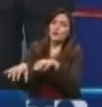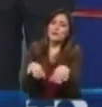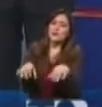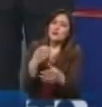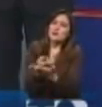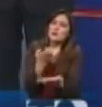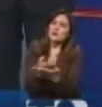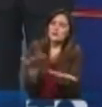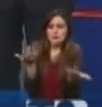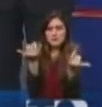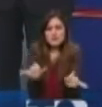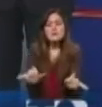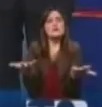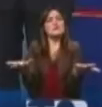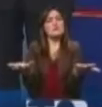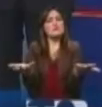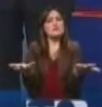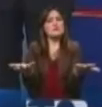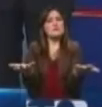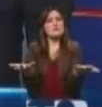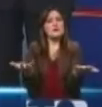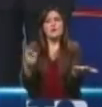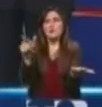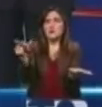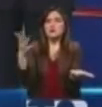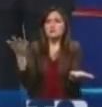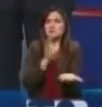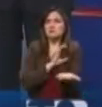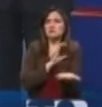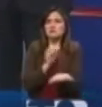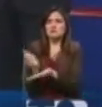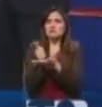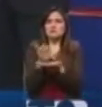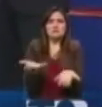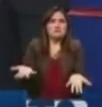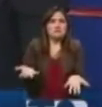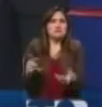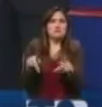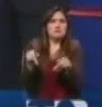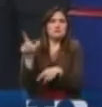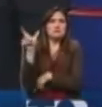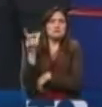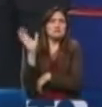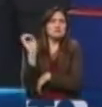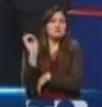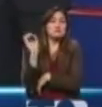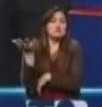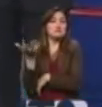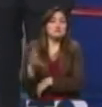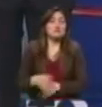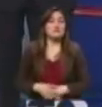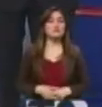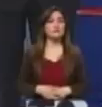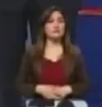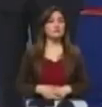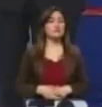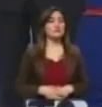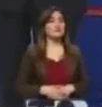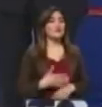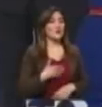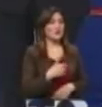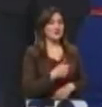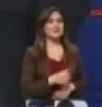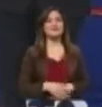actividades económicas actualizada, pero sin embargo el mismo cabildo no habilita la entrega de este documento. ¿Qué tal, Jorge? Y amigos